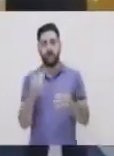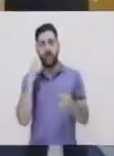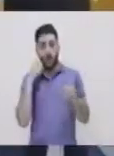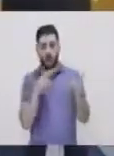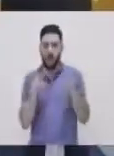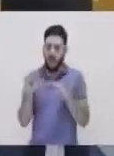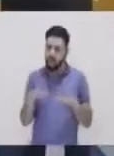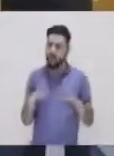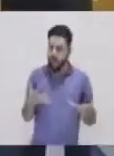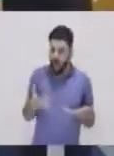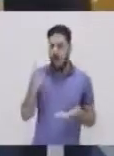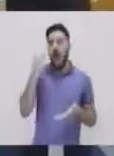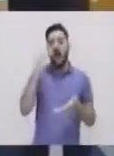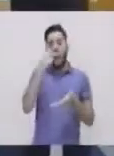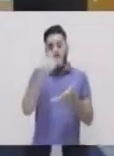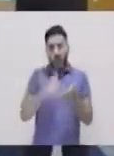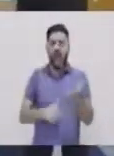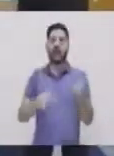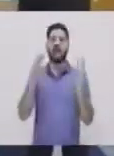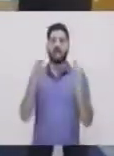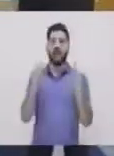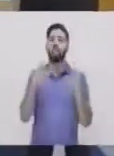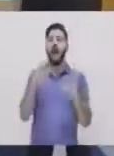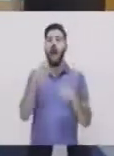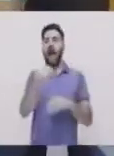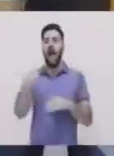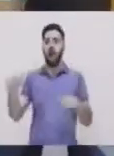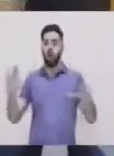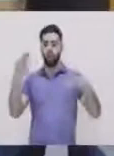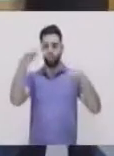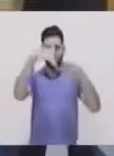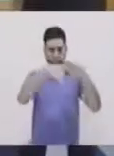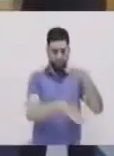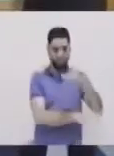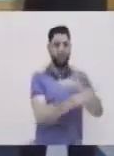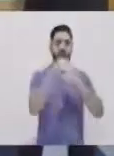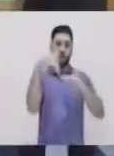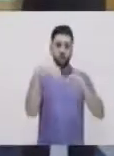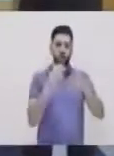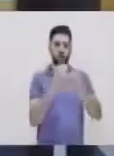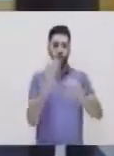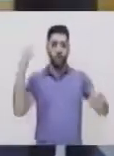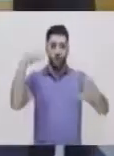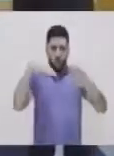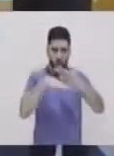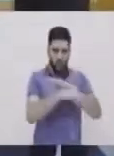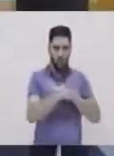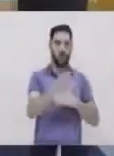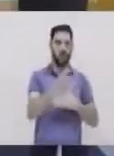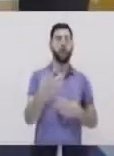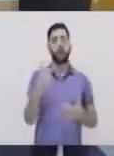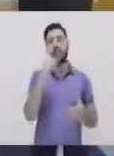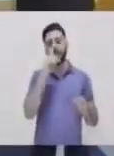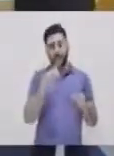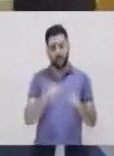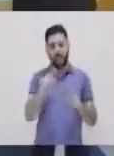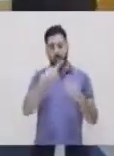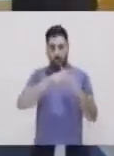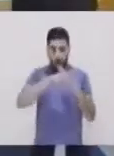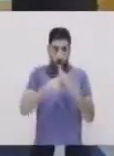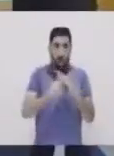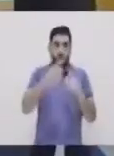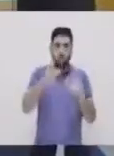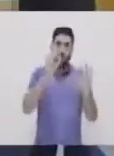la atención. Entonces tenemos que buscar en nuestro título. Luego el párrafo inicial tiene que enganchar al lector, seguir con ese